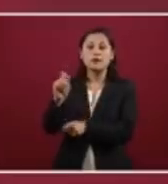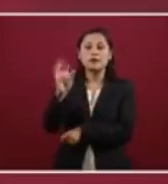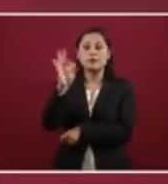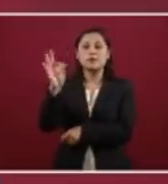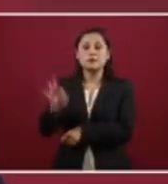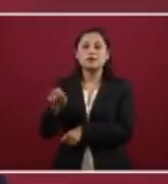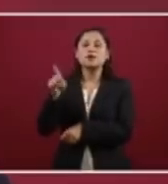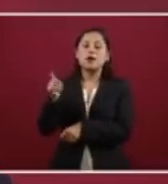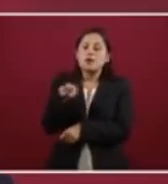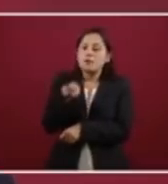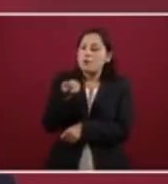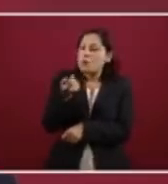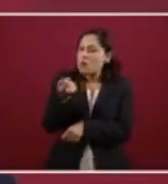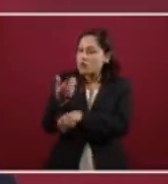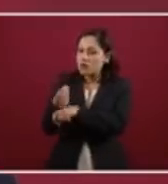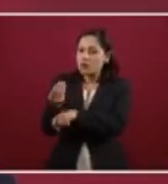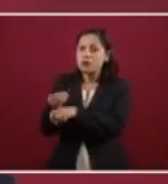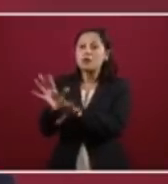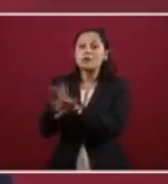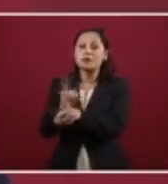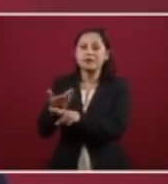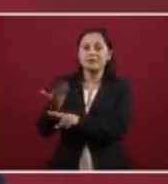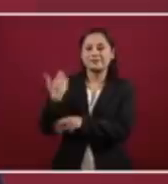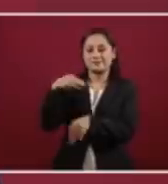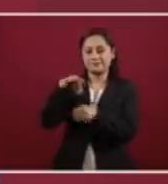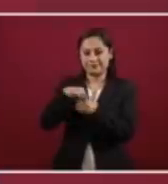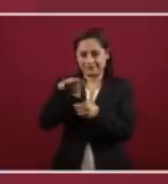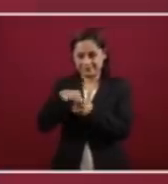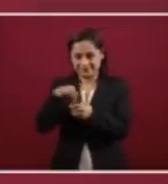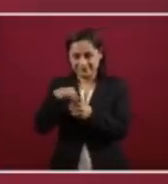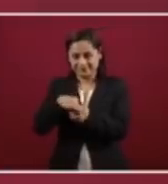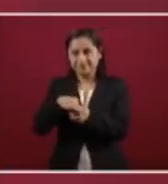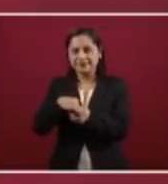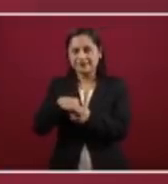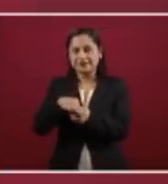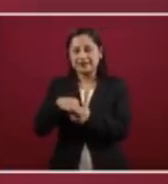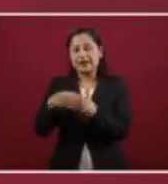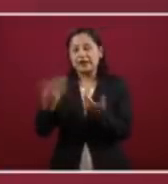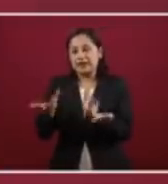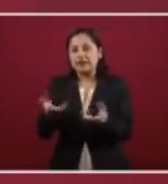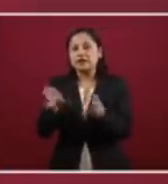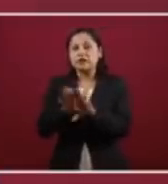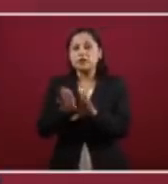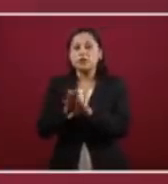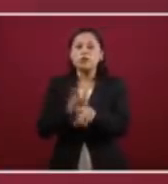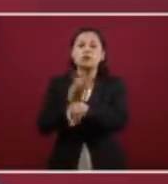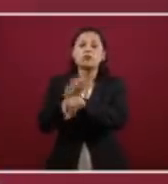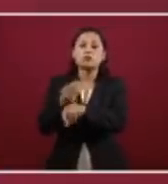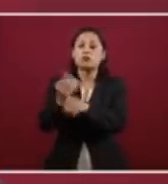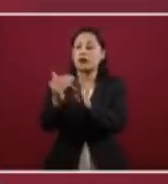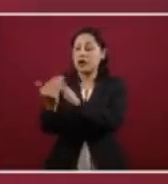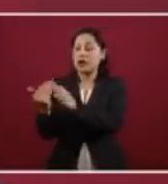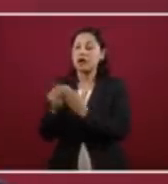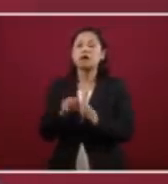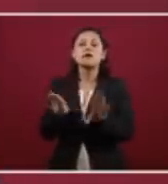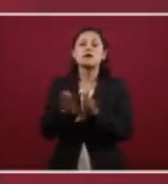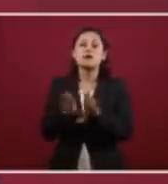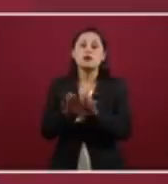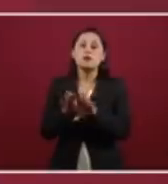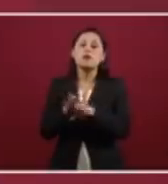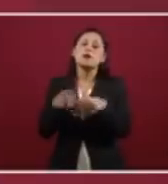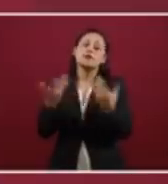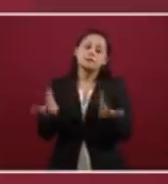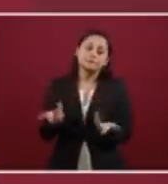electoral y el trabajo, particularmente en el caso de vivienda, es trabajo de campo, trabajo mediante reuniones,